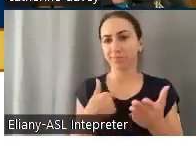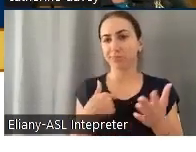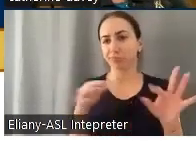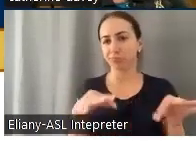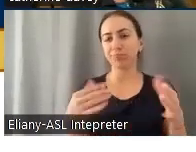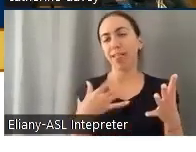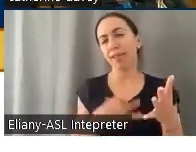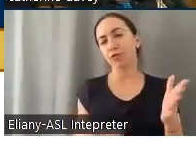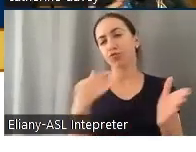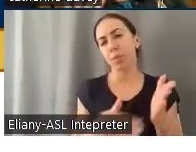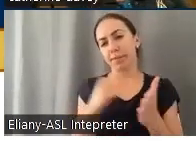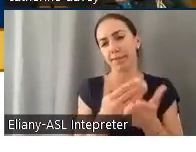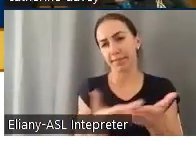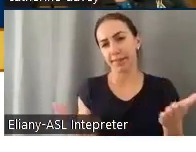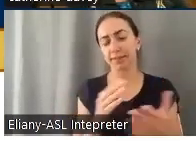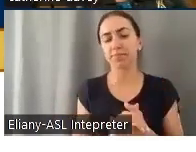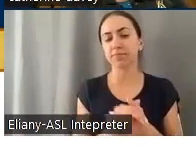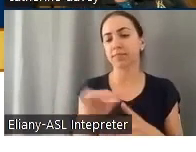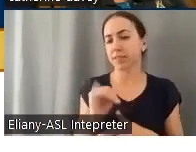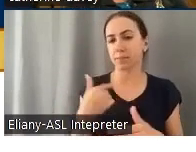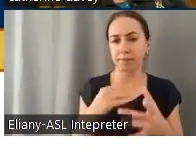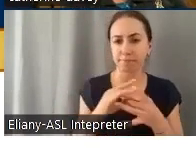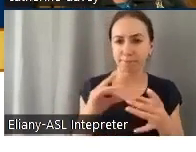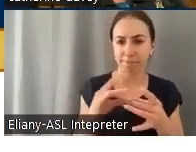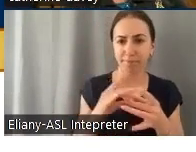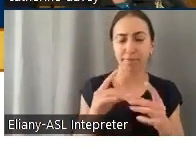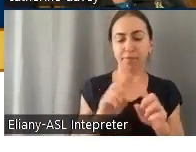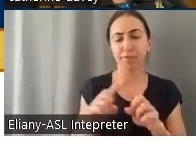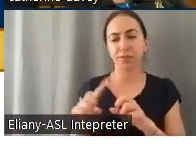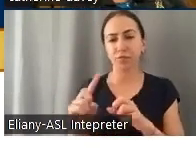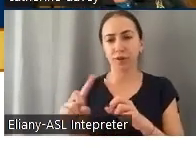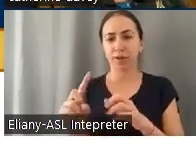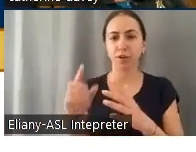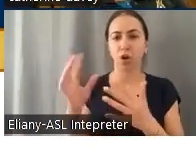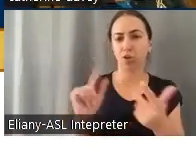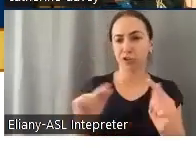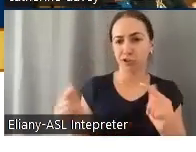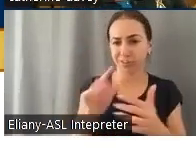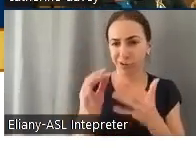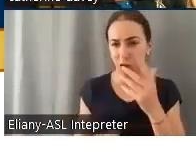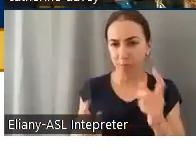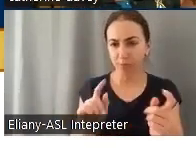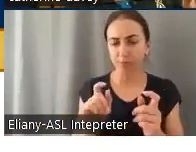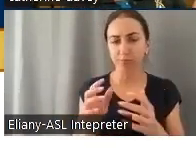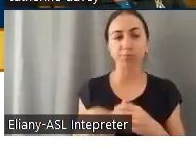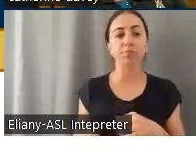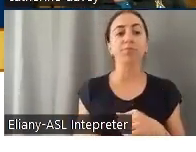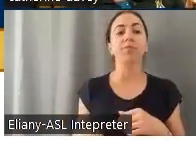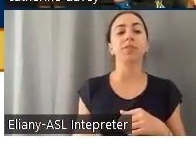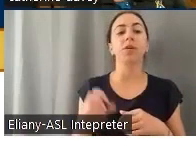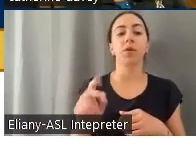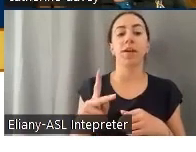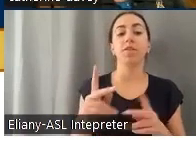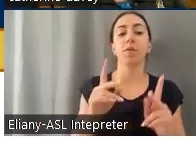base para la discapacidad, lo he dicho antes, pero lo quiero repetir, como habla acerca de las alternativas menos